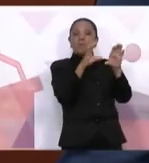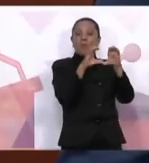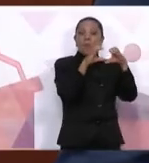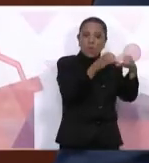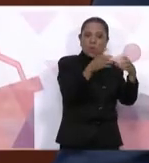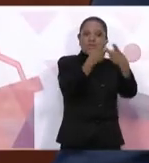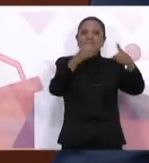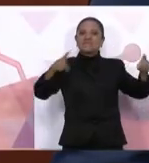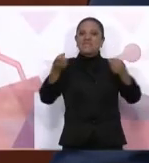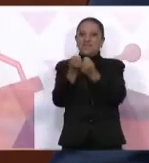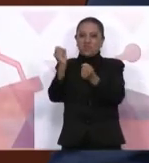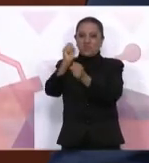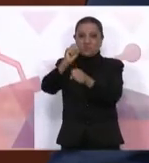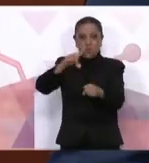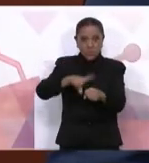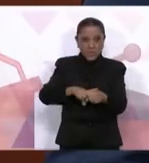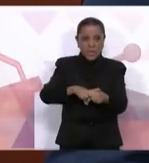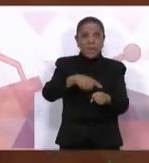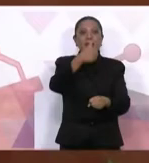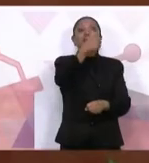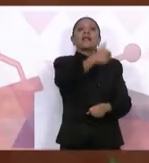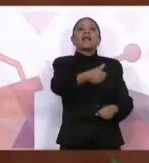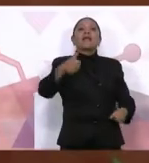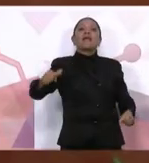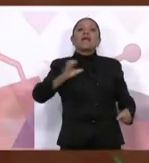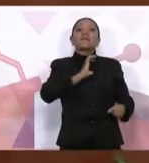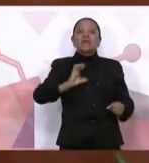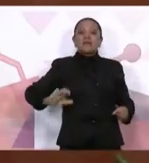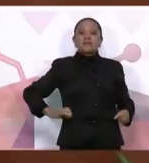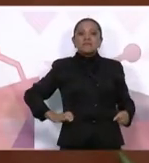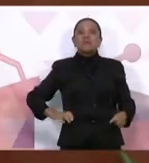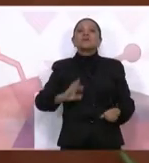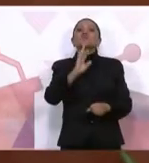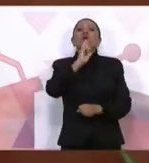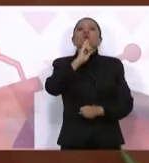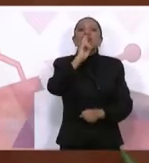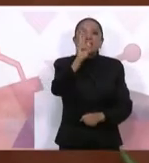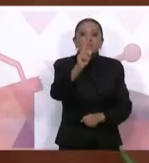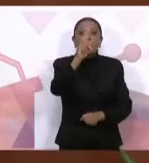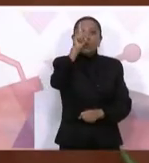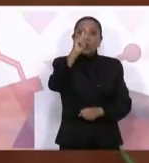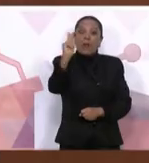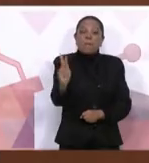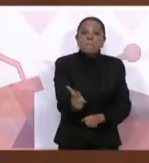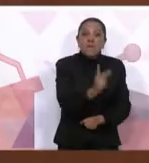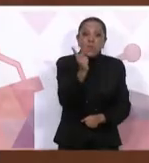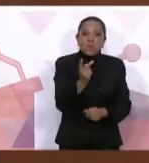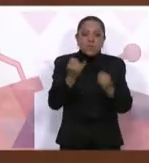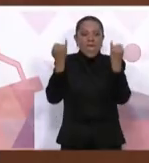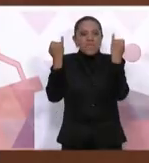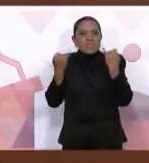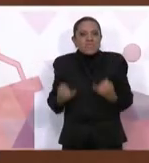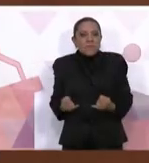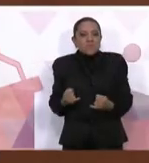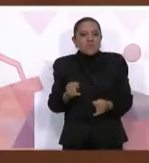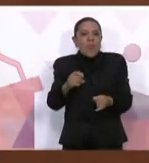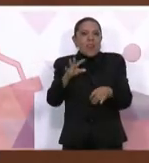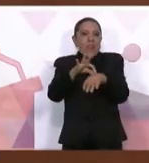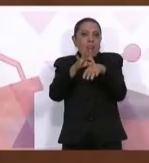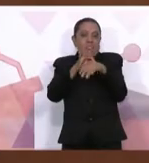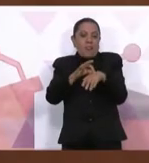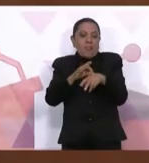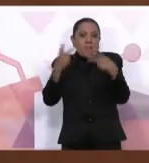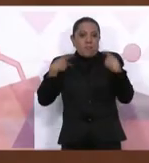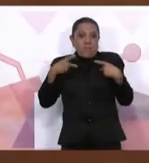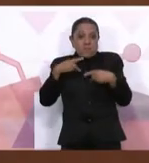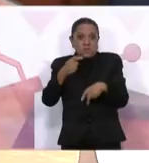cada candidato responderá a una pregunta individual y personalizada por parte de los moderadores sobre el